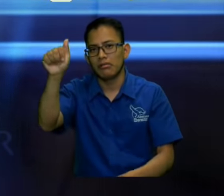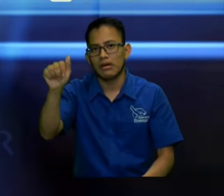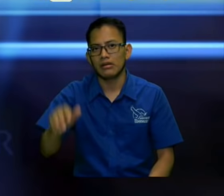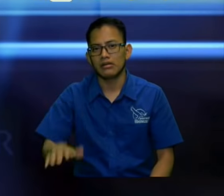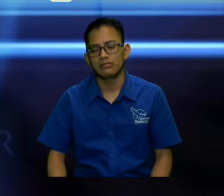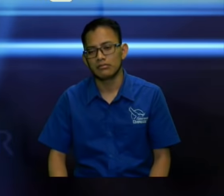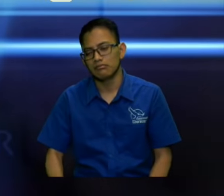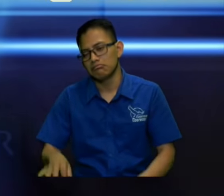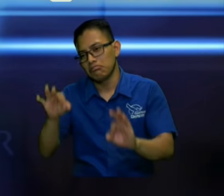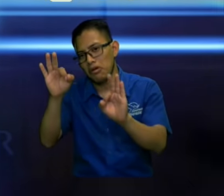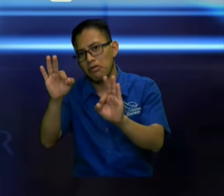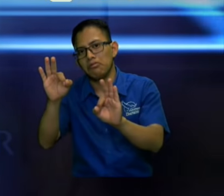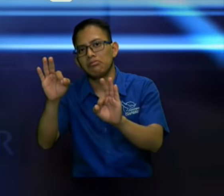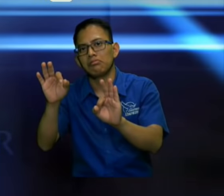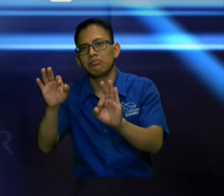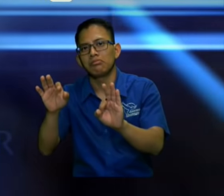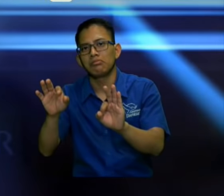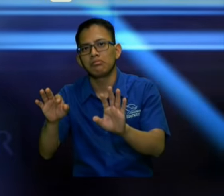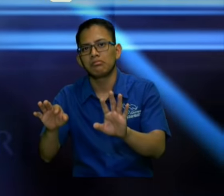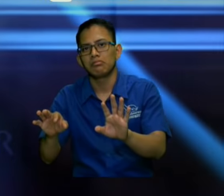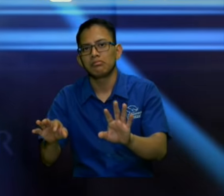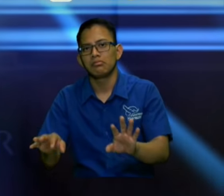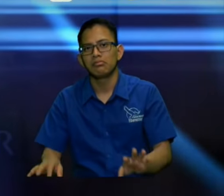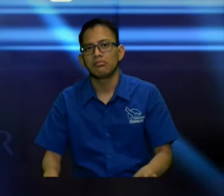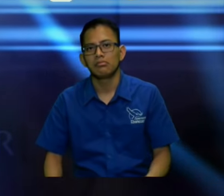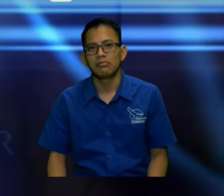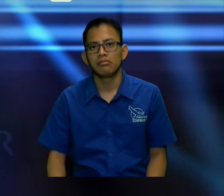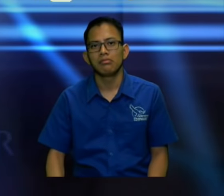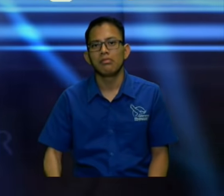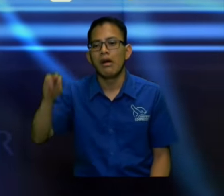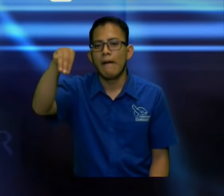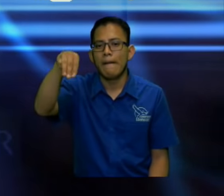La multiforme tiene que ver también. Multi.